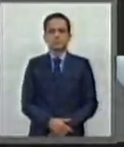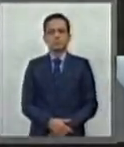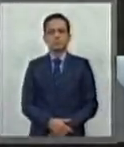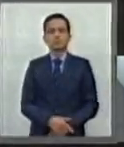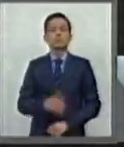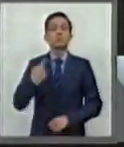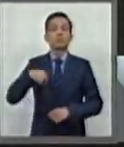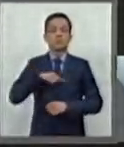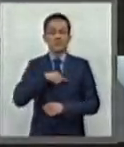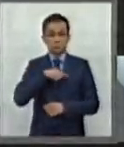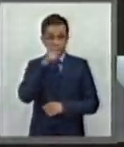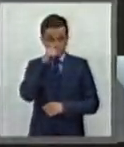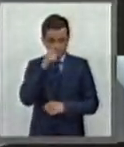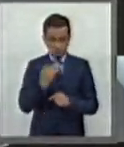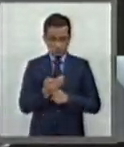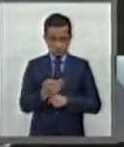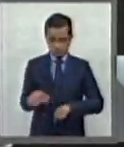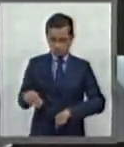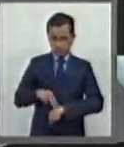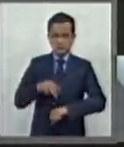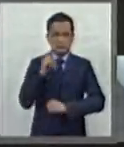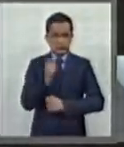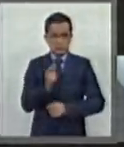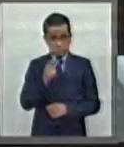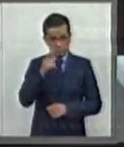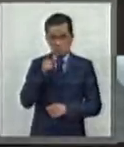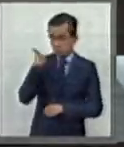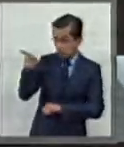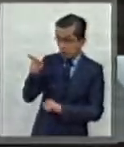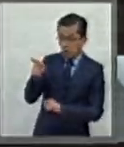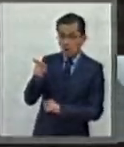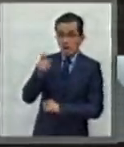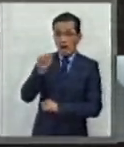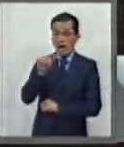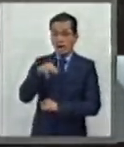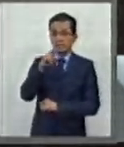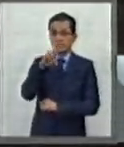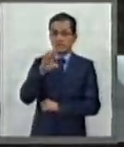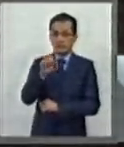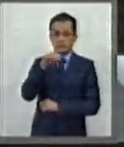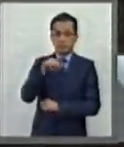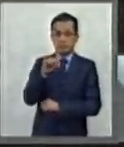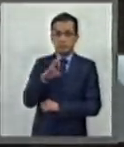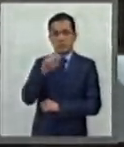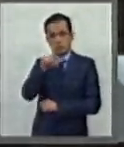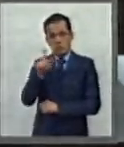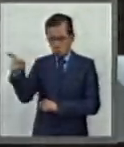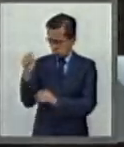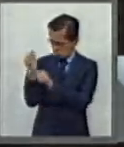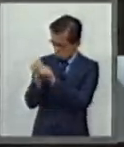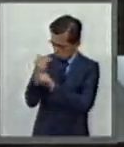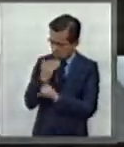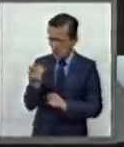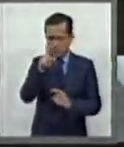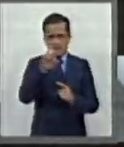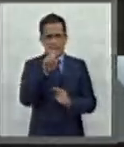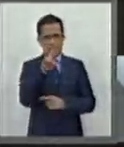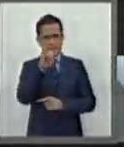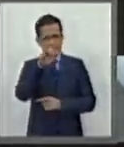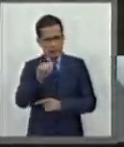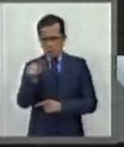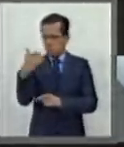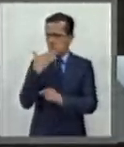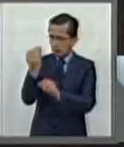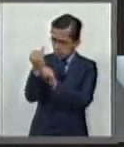Nosotros venimos a decir que se investigue a Andrés Manuel, que se investigue a Elvira, que se investigue